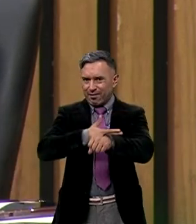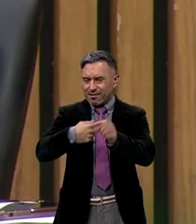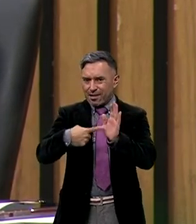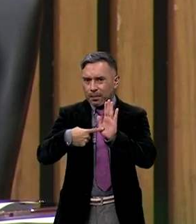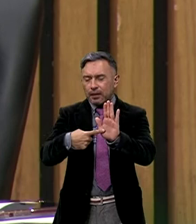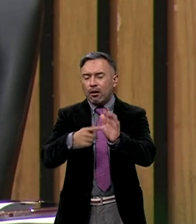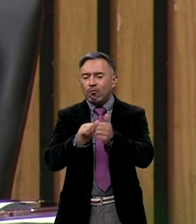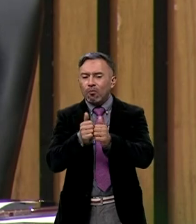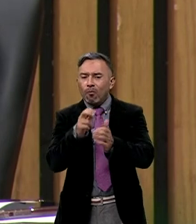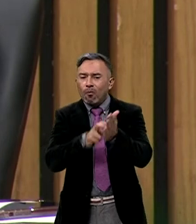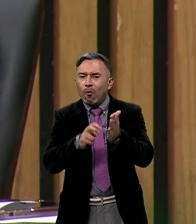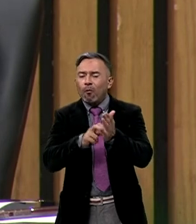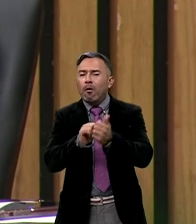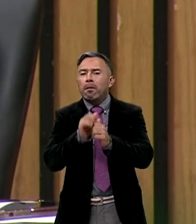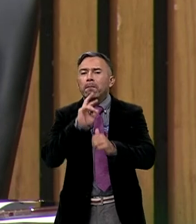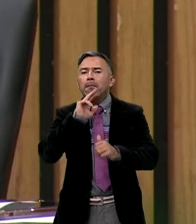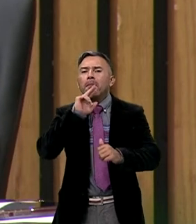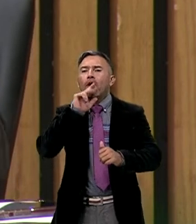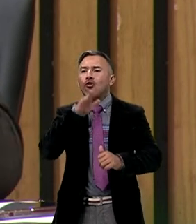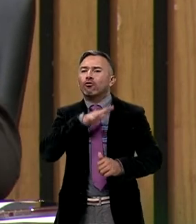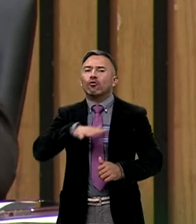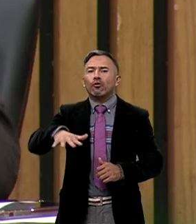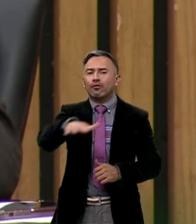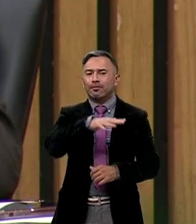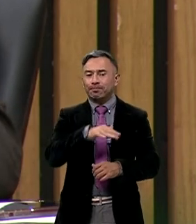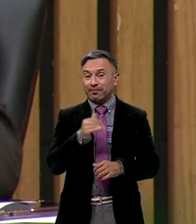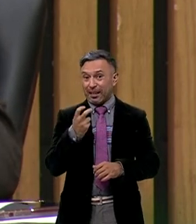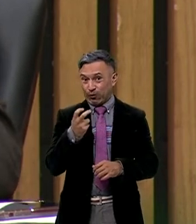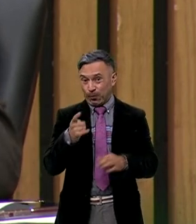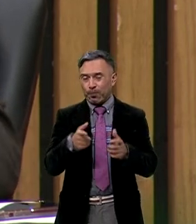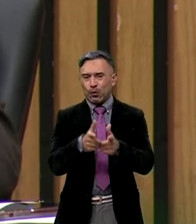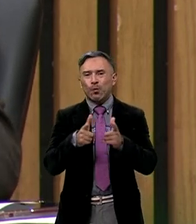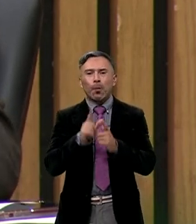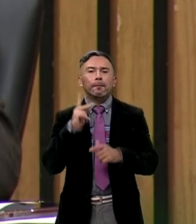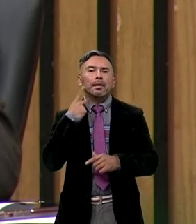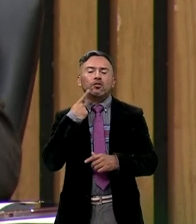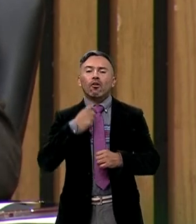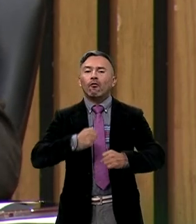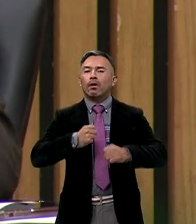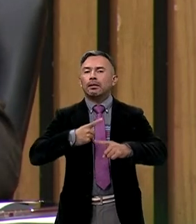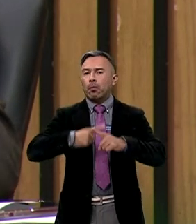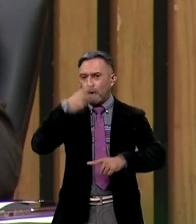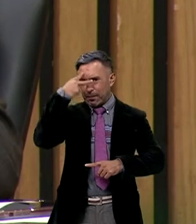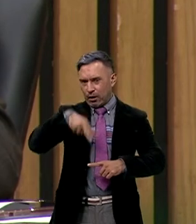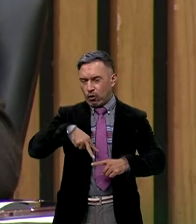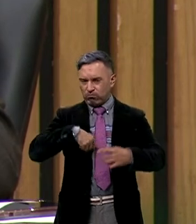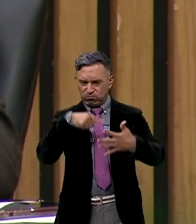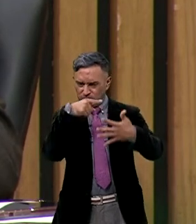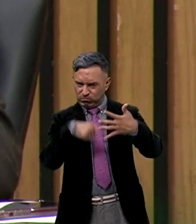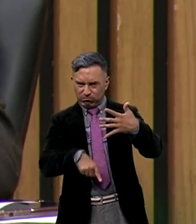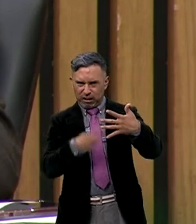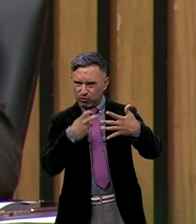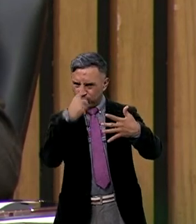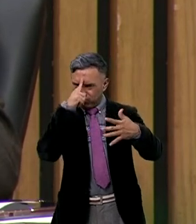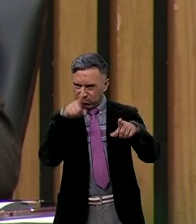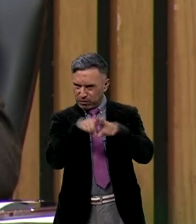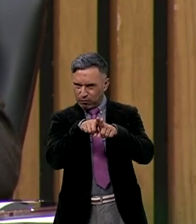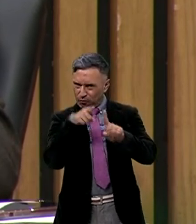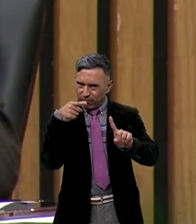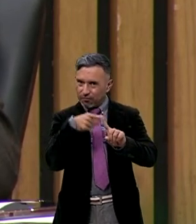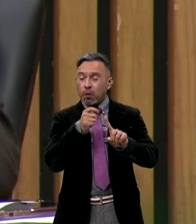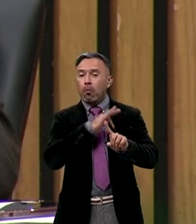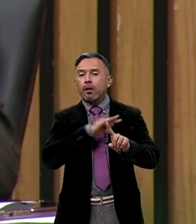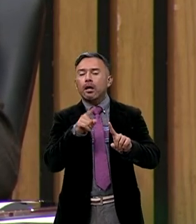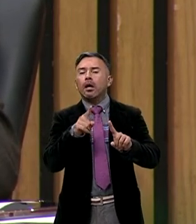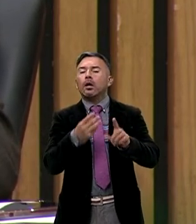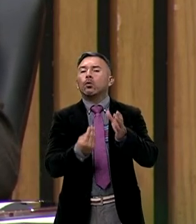principios que compartimos dentro del partido fuerza por mexico siempre nos hemos apostado por una nueva democracia por una